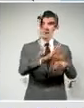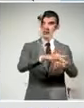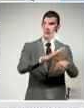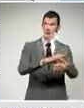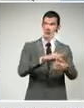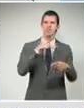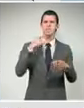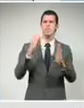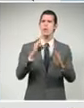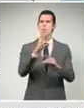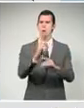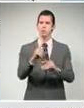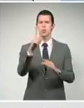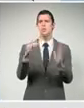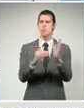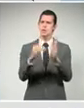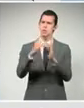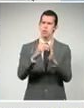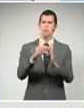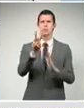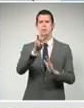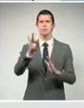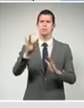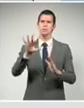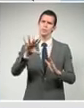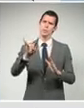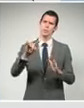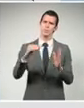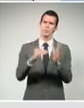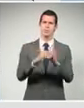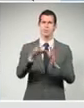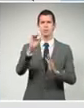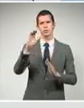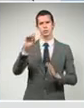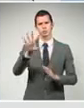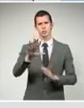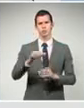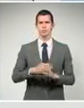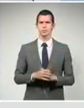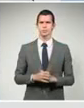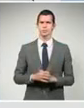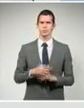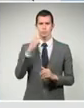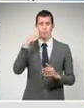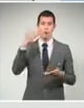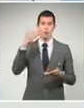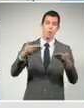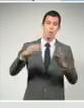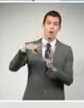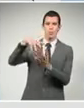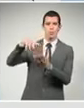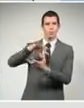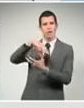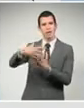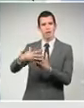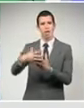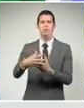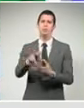1.379.005 personas, letalidad superior a la del mundo de